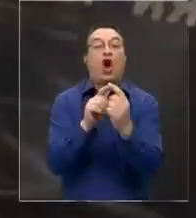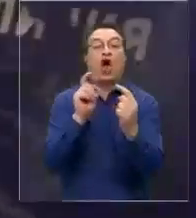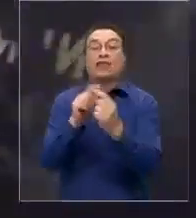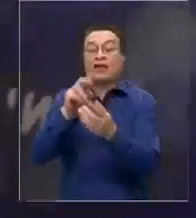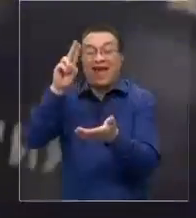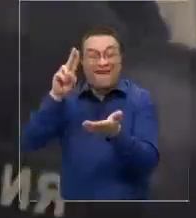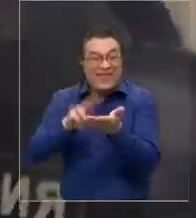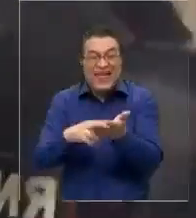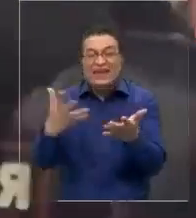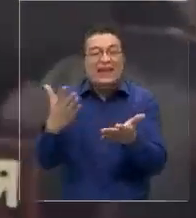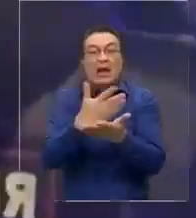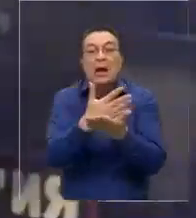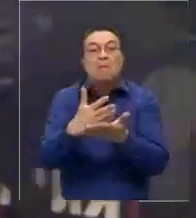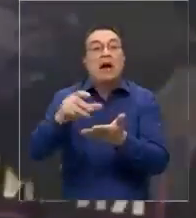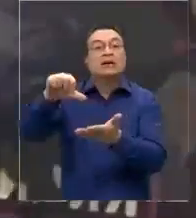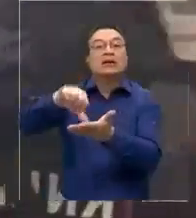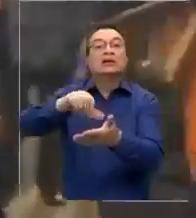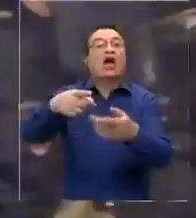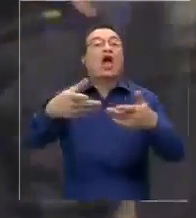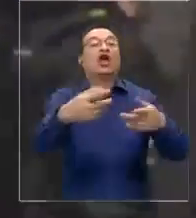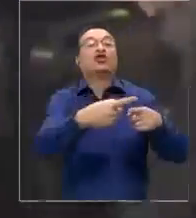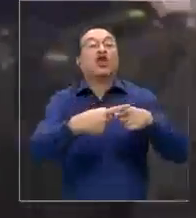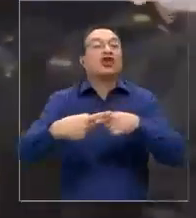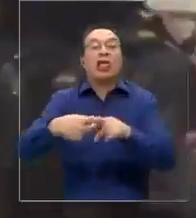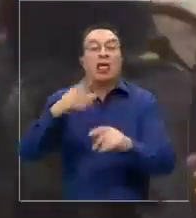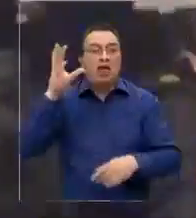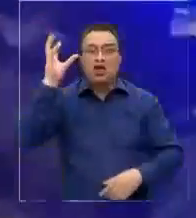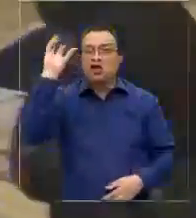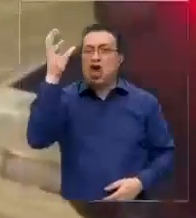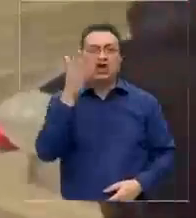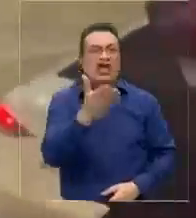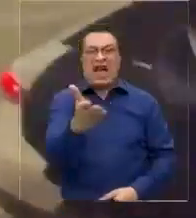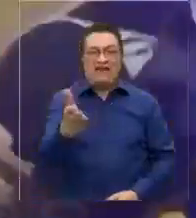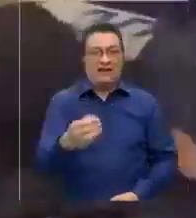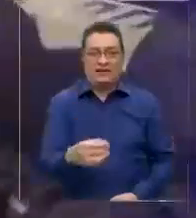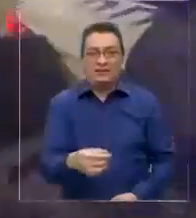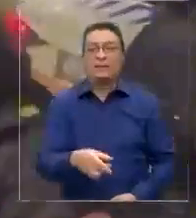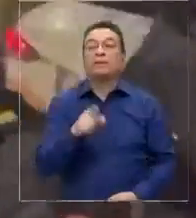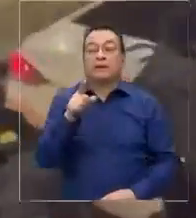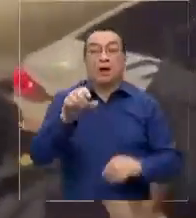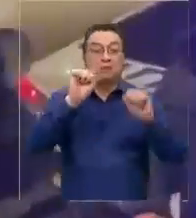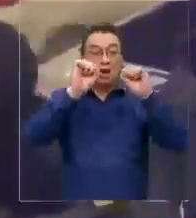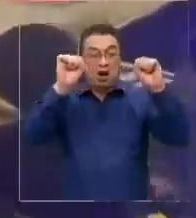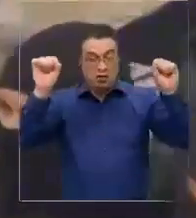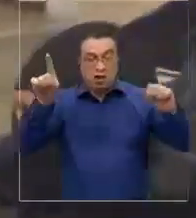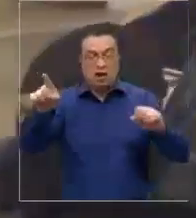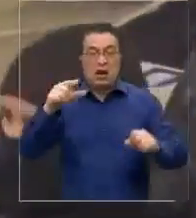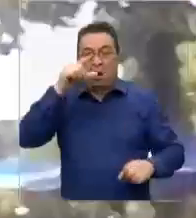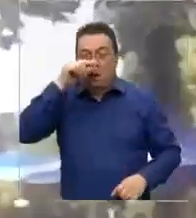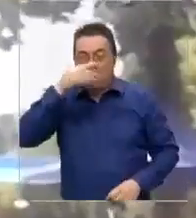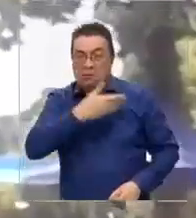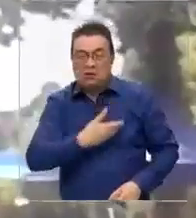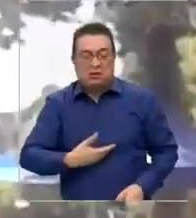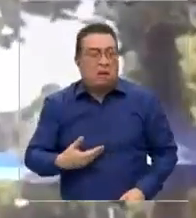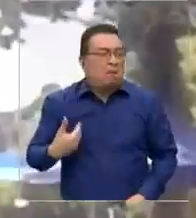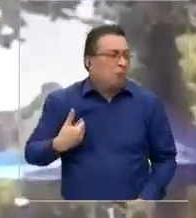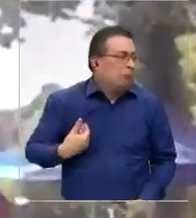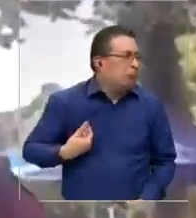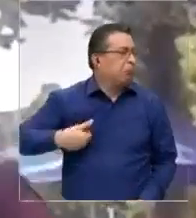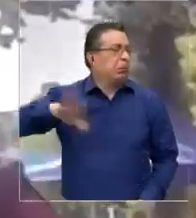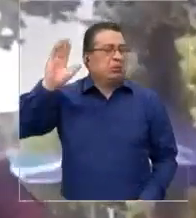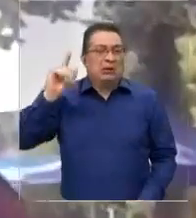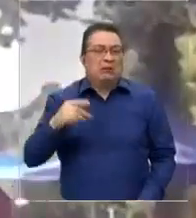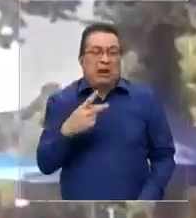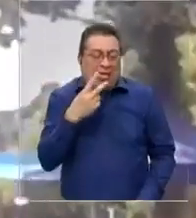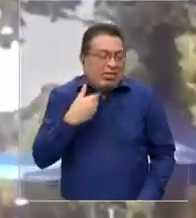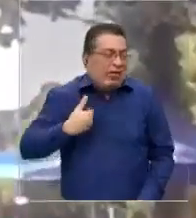la realidad de lo que está pasando en la sociedad rusa. Da la impresión además de que estas protestas le dan lo mismo. Y aún peor, pareciera ser que les da